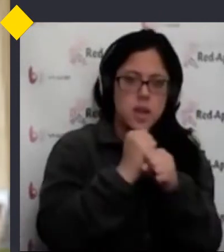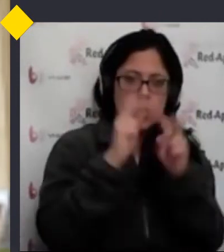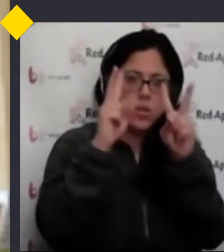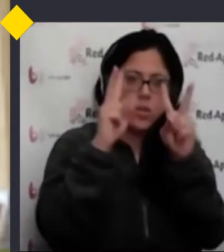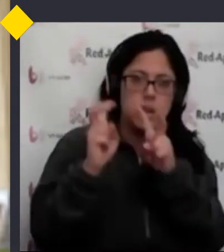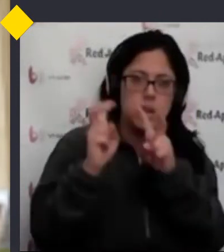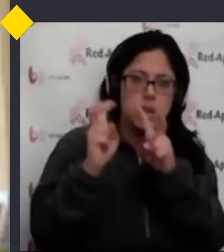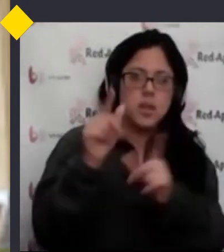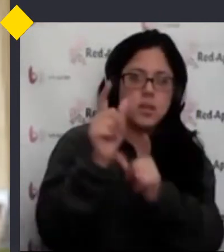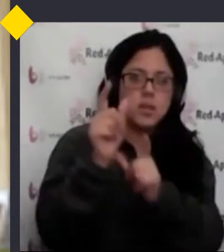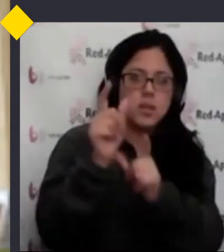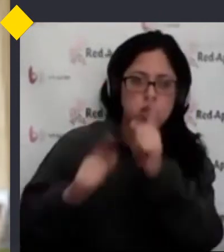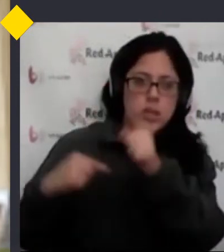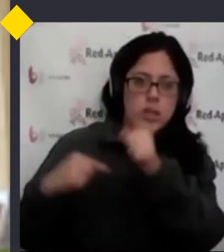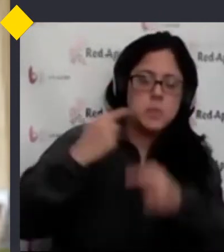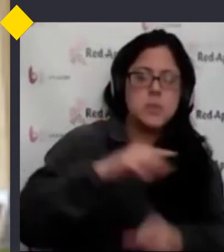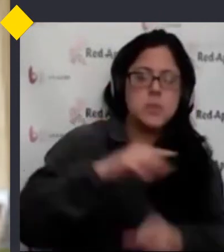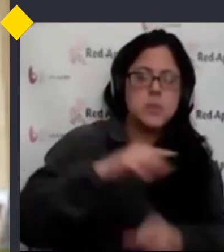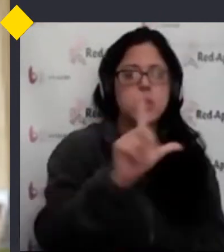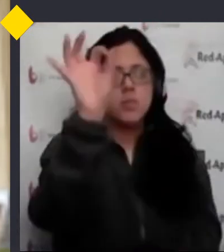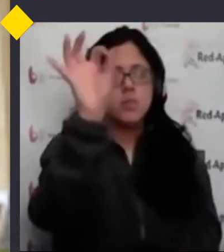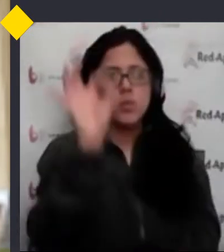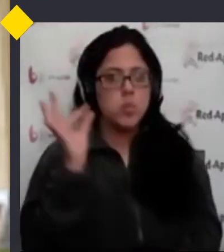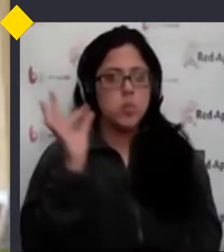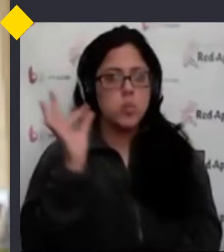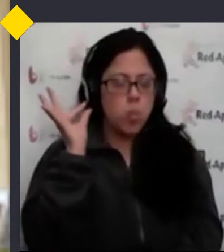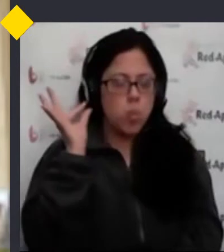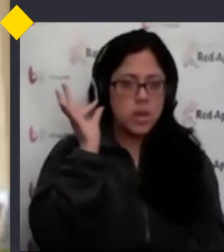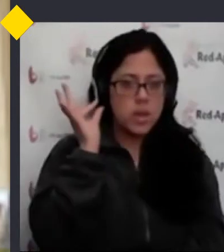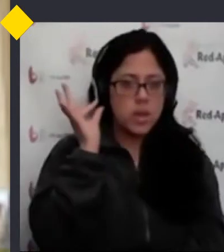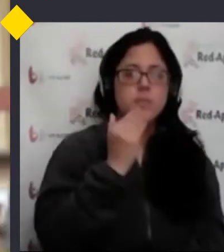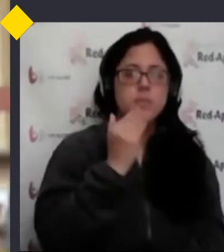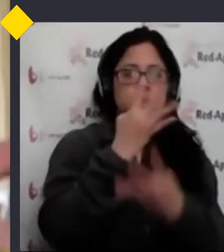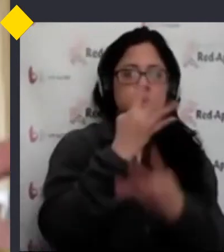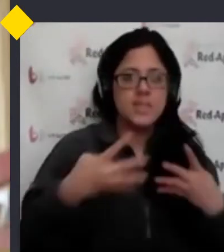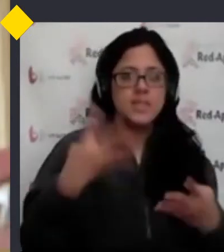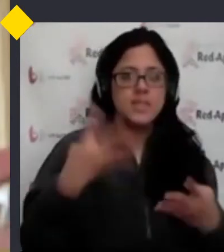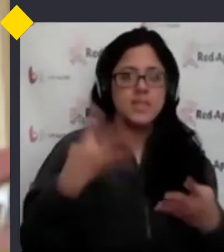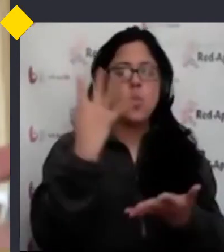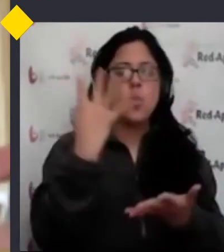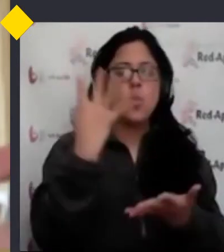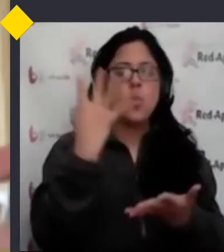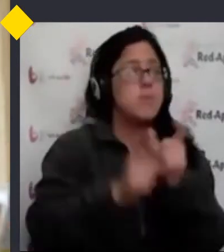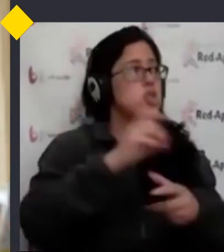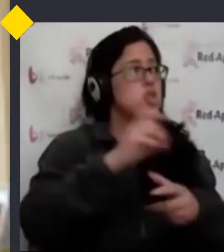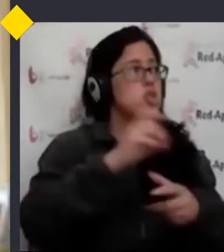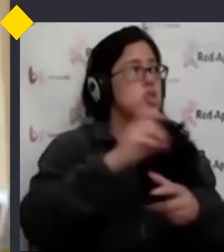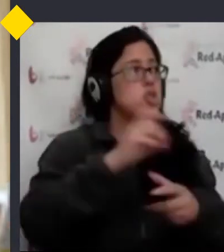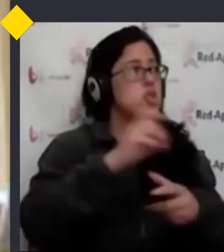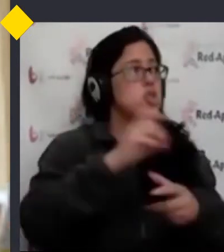en que tenemos 57% mujeres, en que tenemos una red de 4.000 aliados, por ejemplo, también de